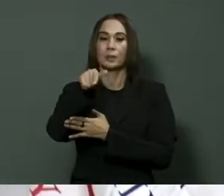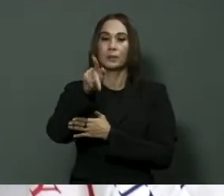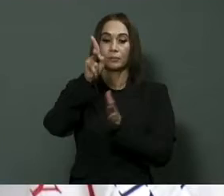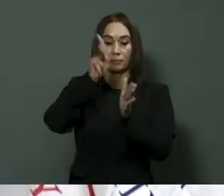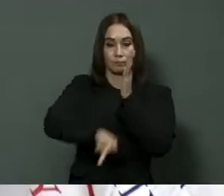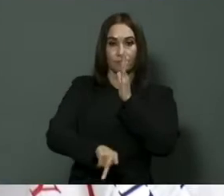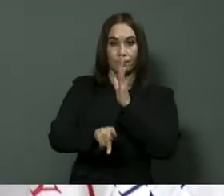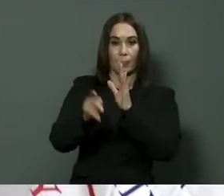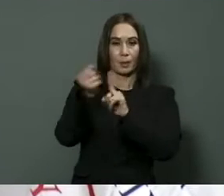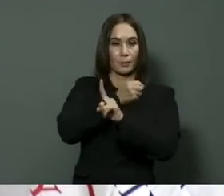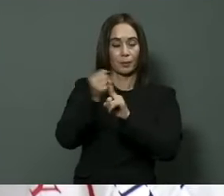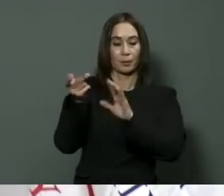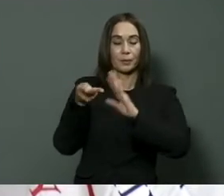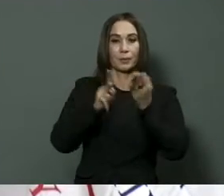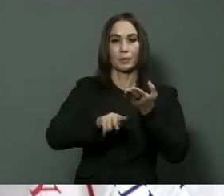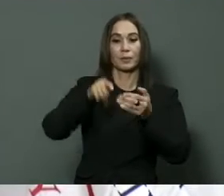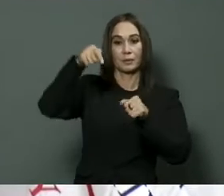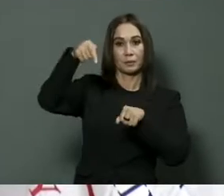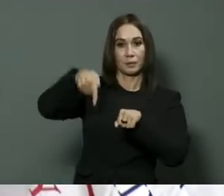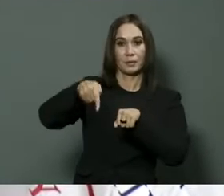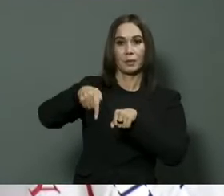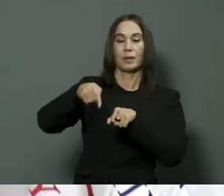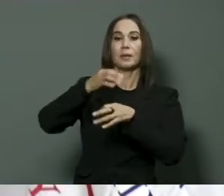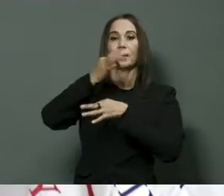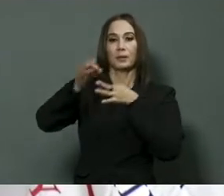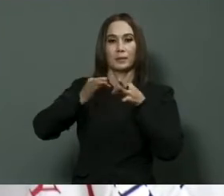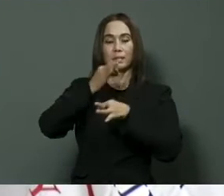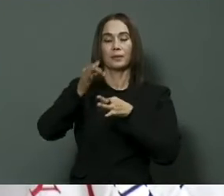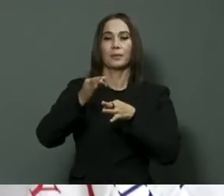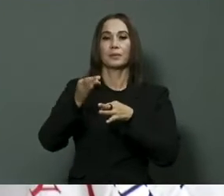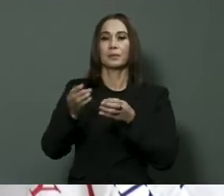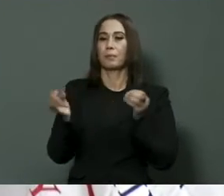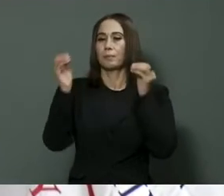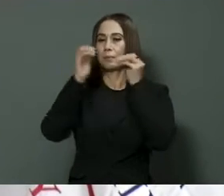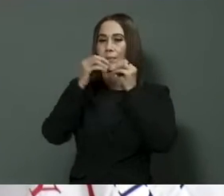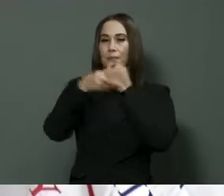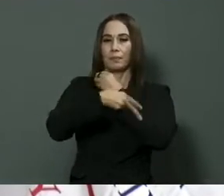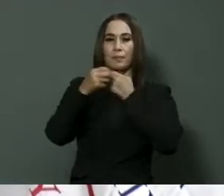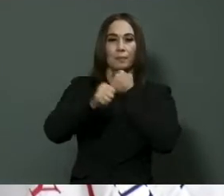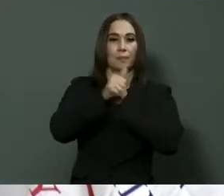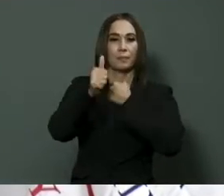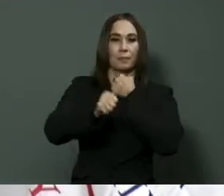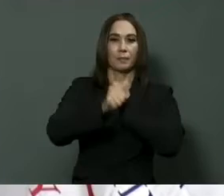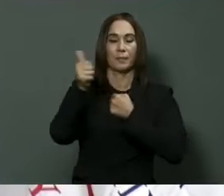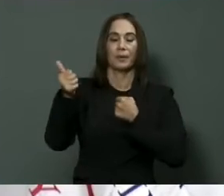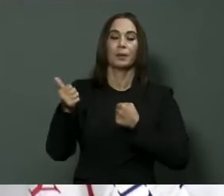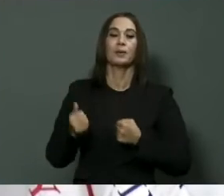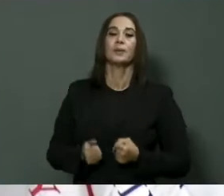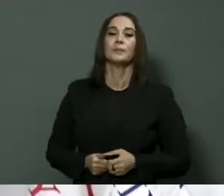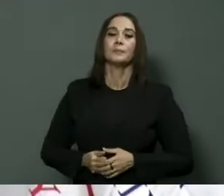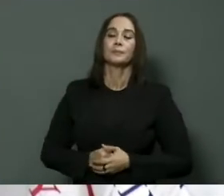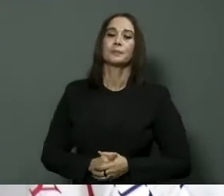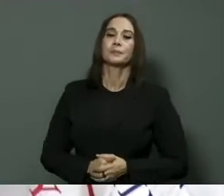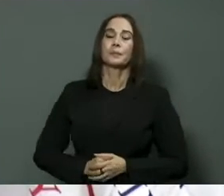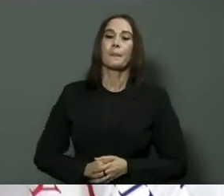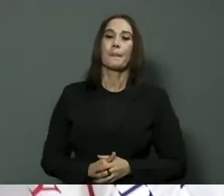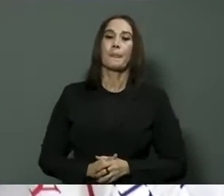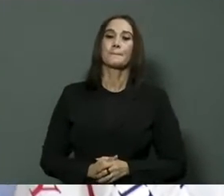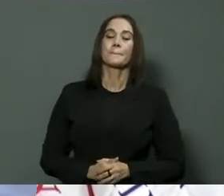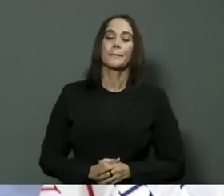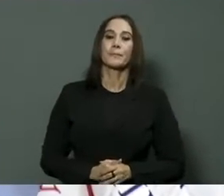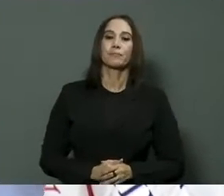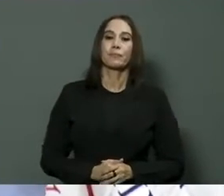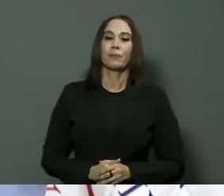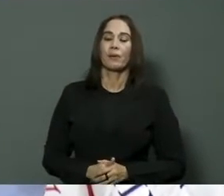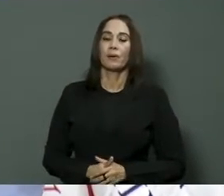se registran en la provincia corresponden a esta demarcación, es decir, a la zona urbana de San Francisco de Macorís.